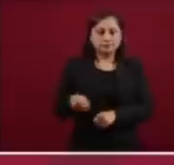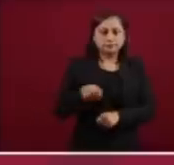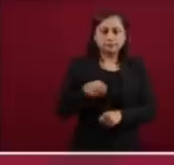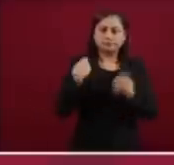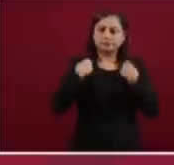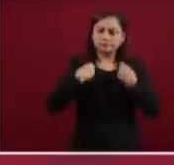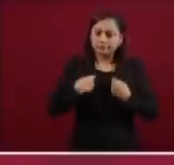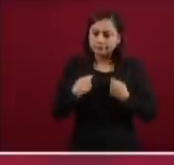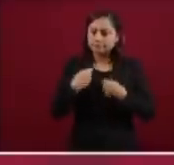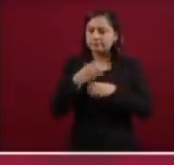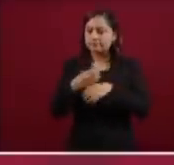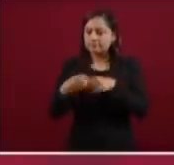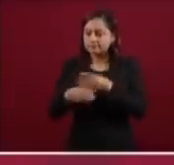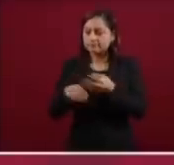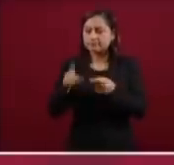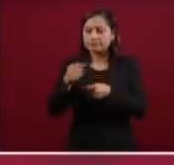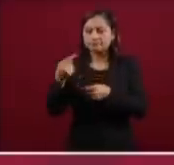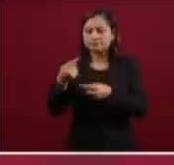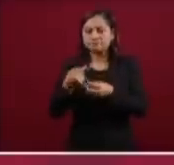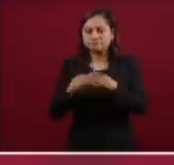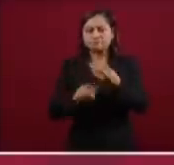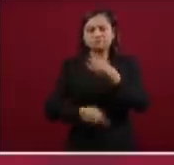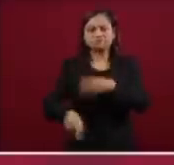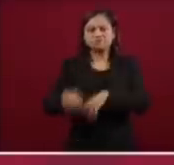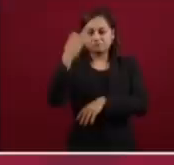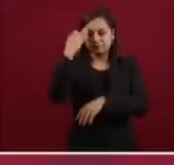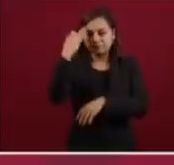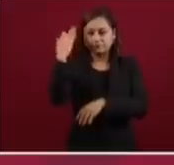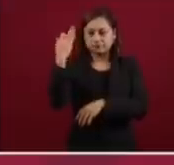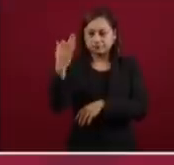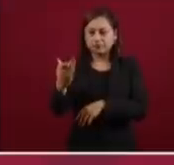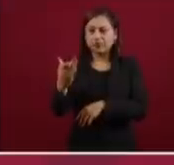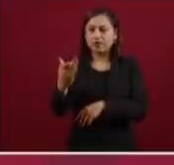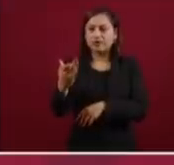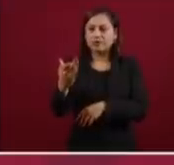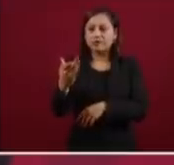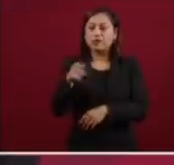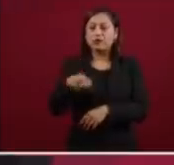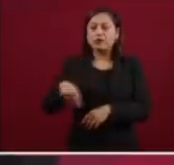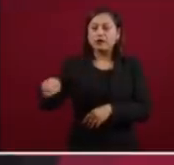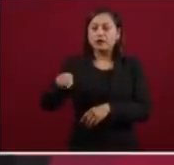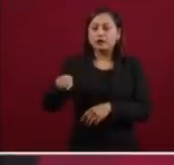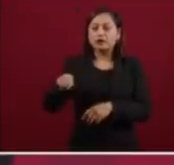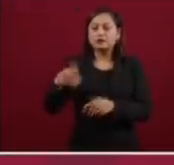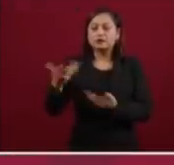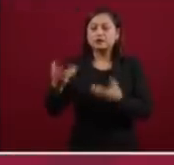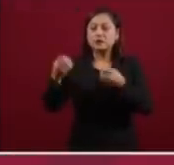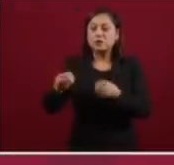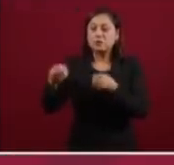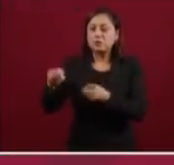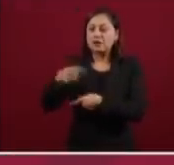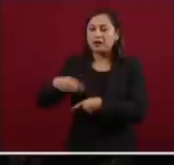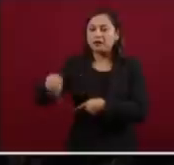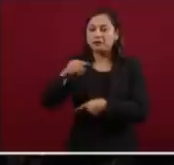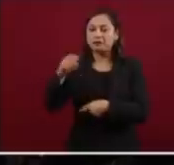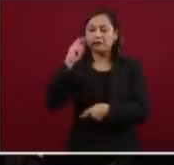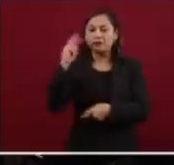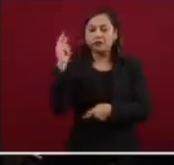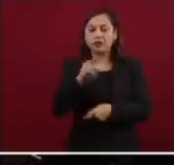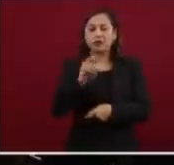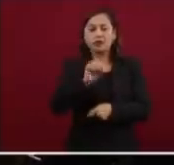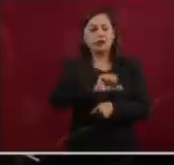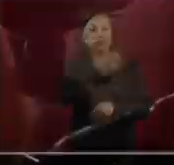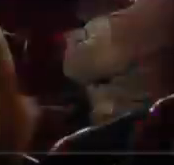qué como se dice no se les vaya la nota la verdad